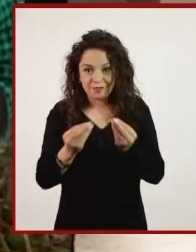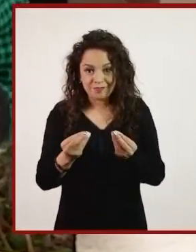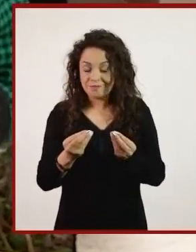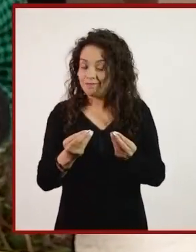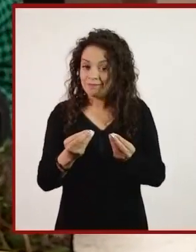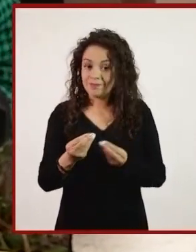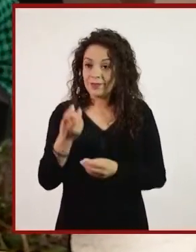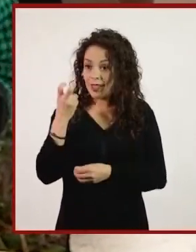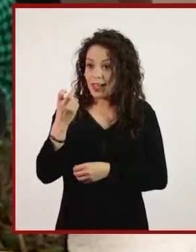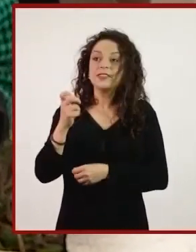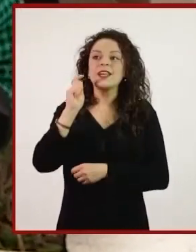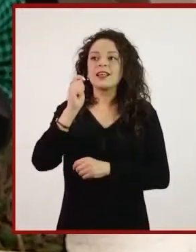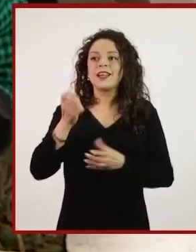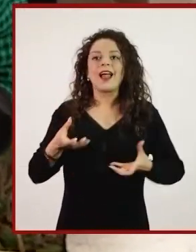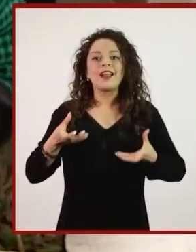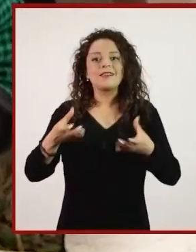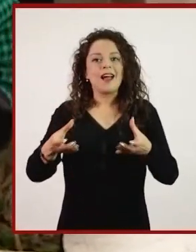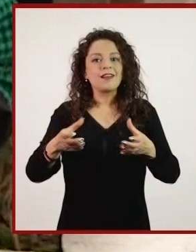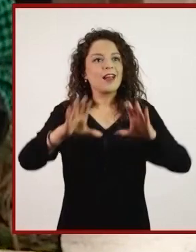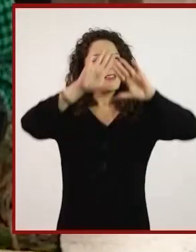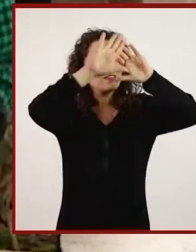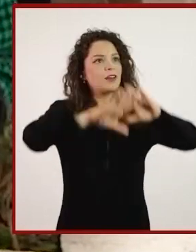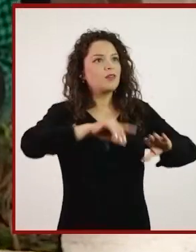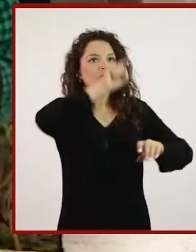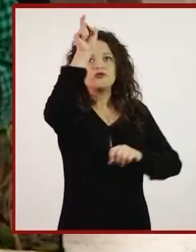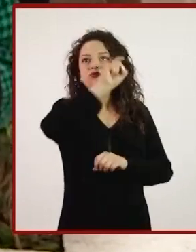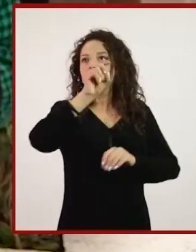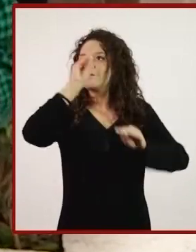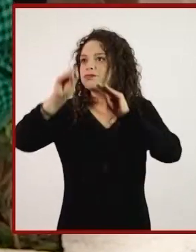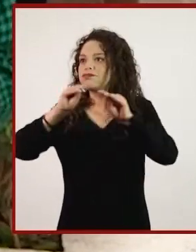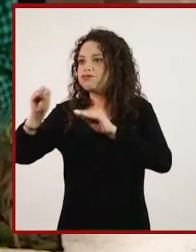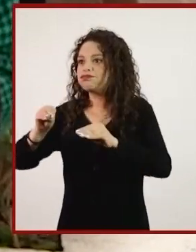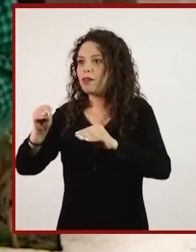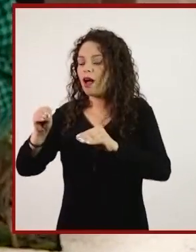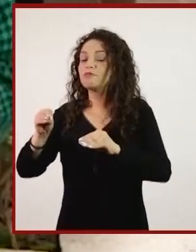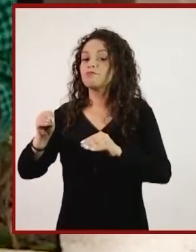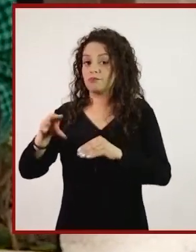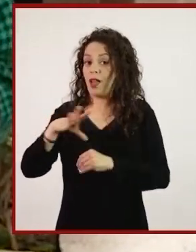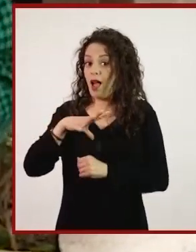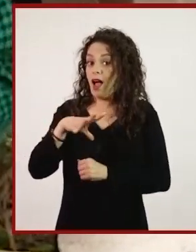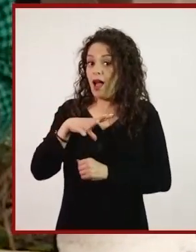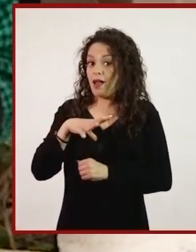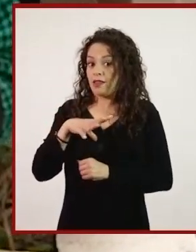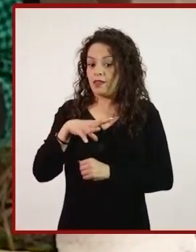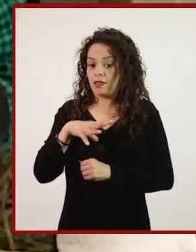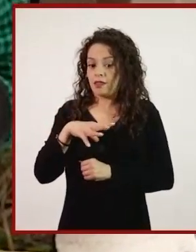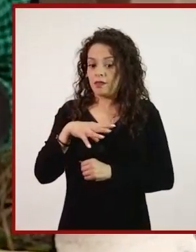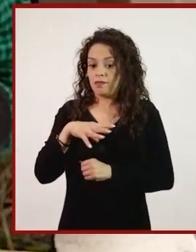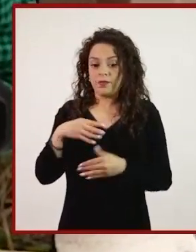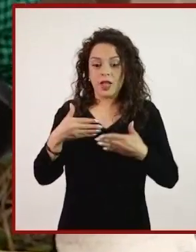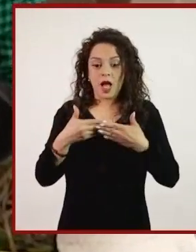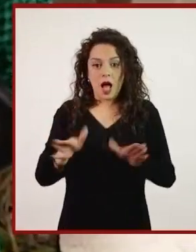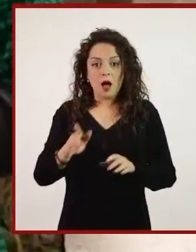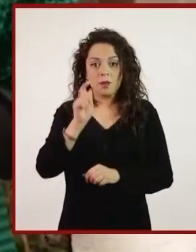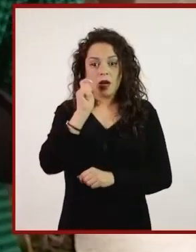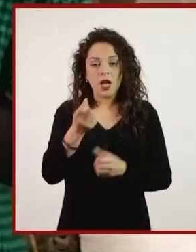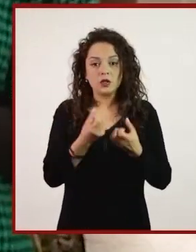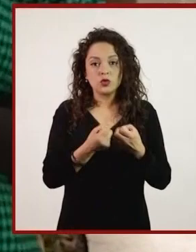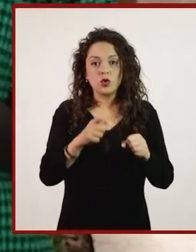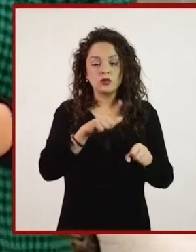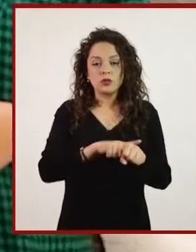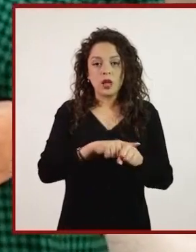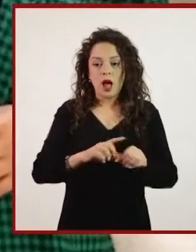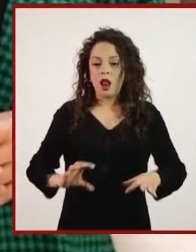pensé que se trataba de esas que te abren con un bisturí para sanar, pero tal vez la intervención de los espacios públicos no sea tan lejana. Después de